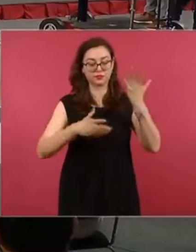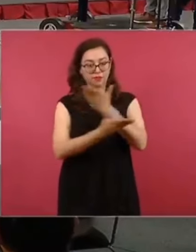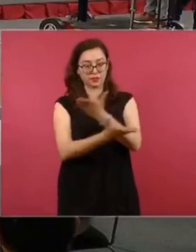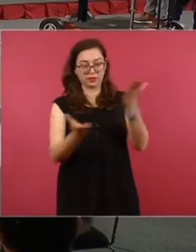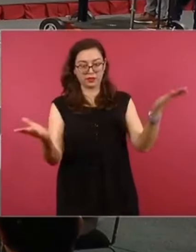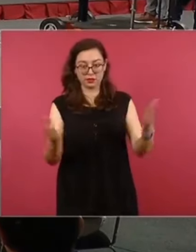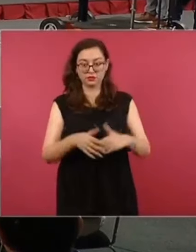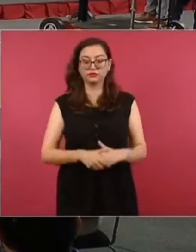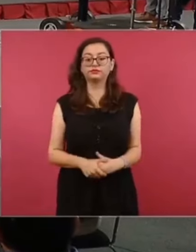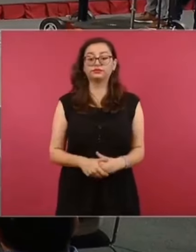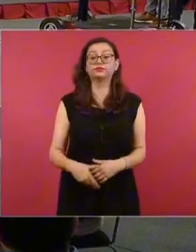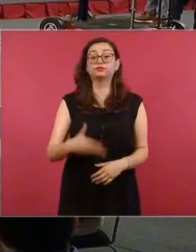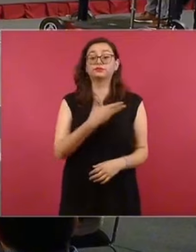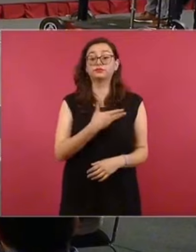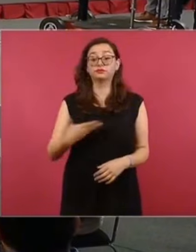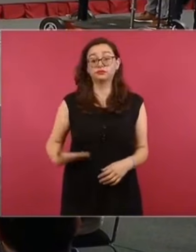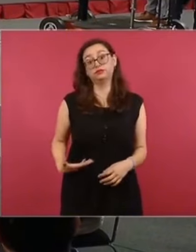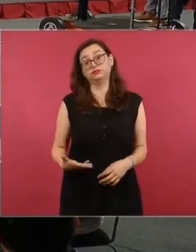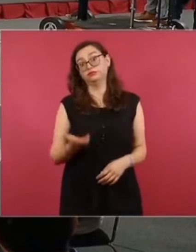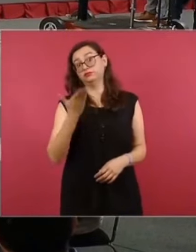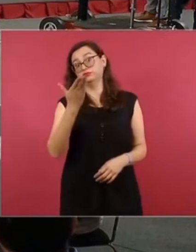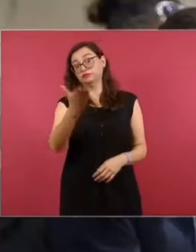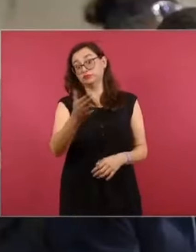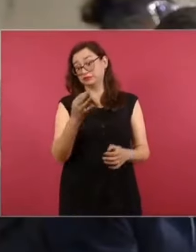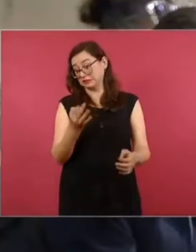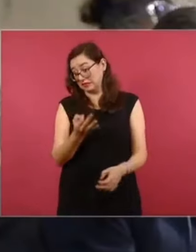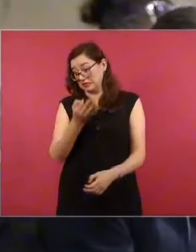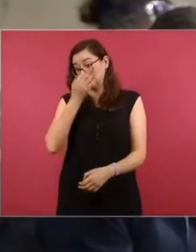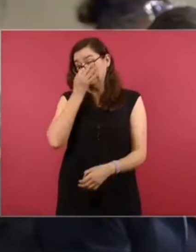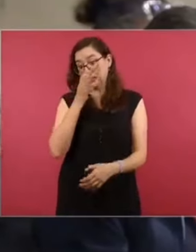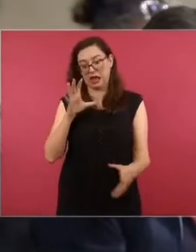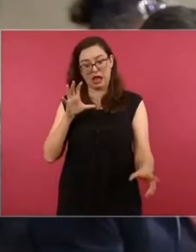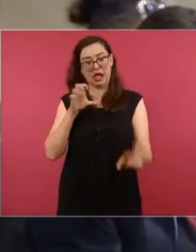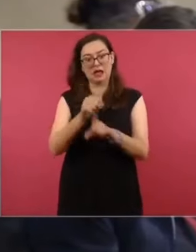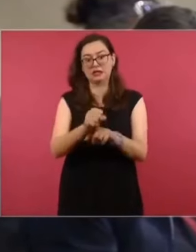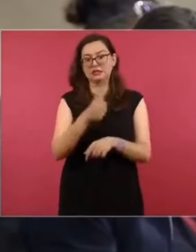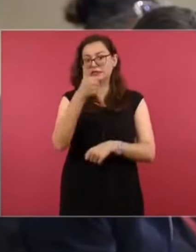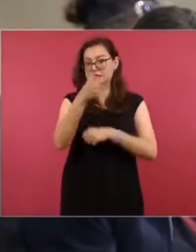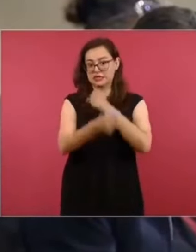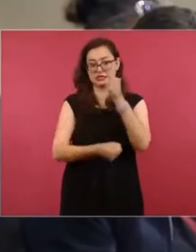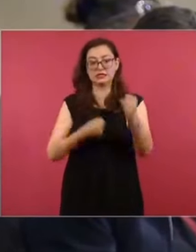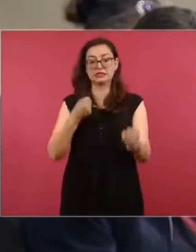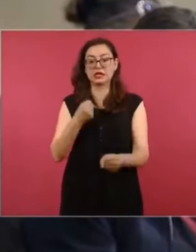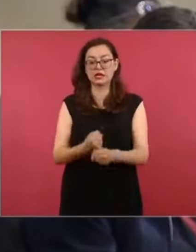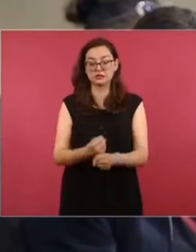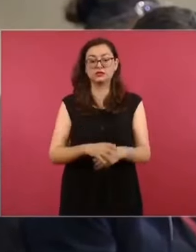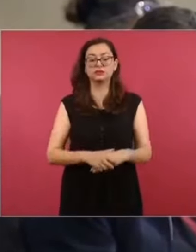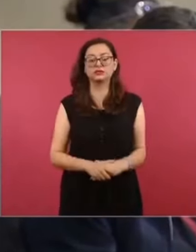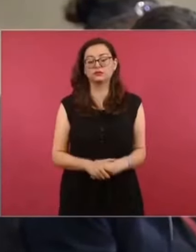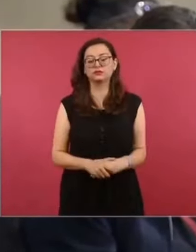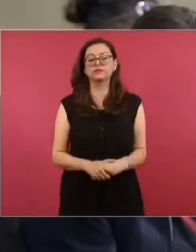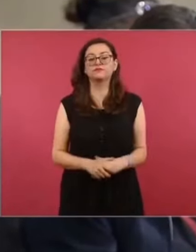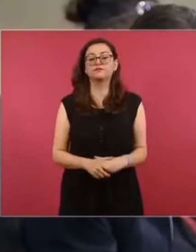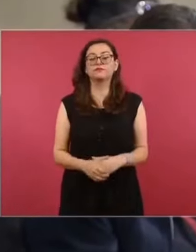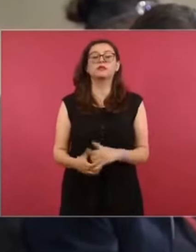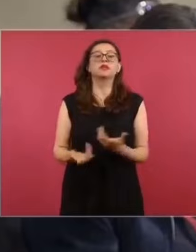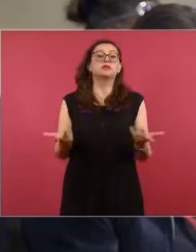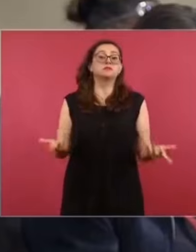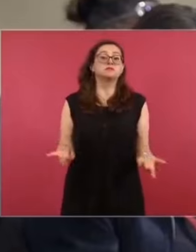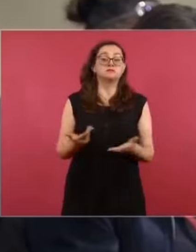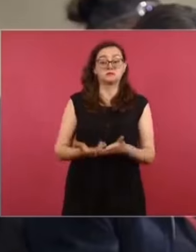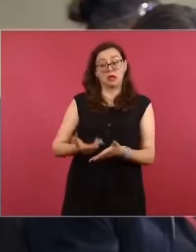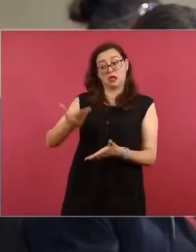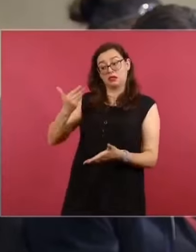usted Bueno pues llegara a la presidencia en el 2018 el día que usted ganó aquí frente a miles de